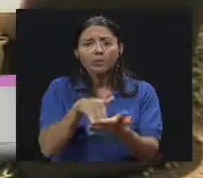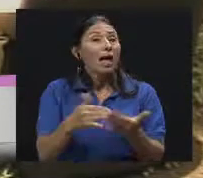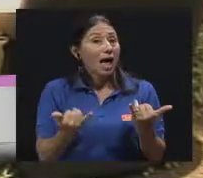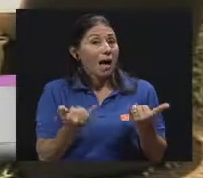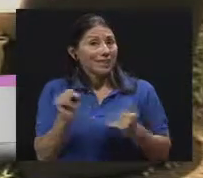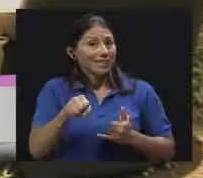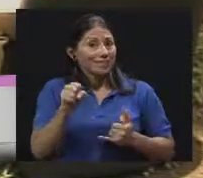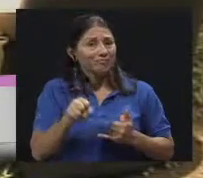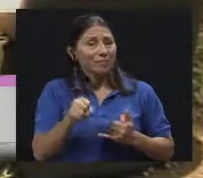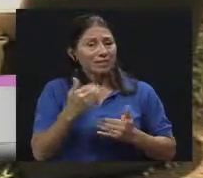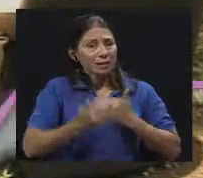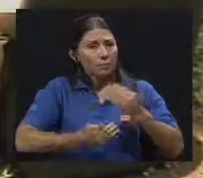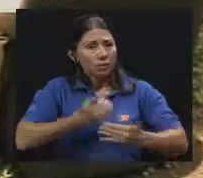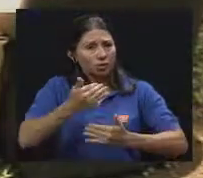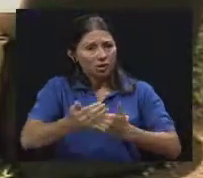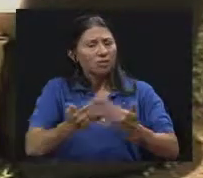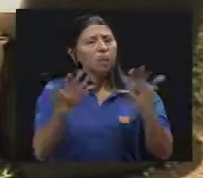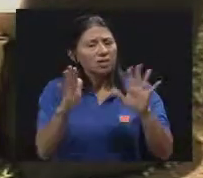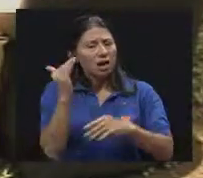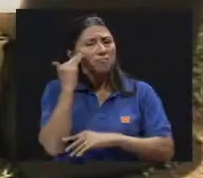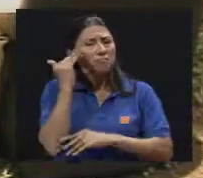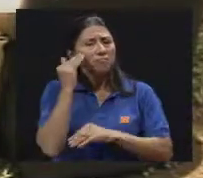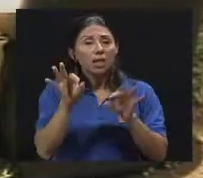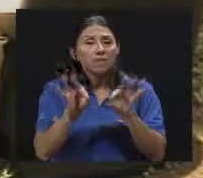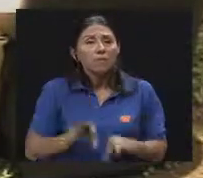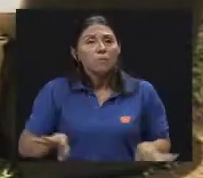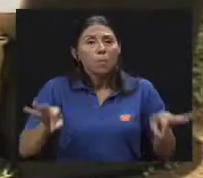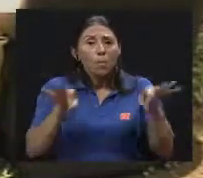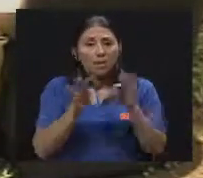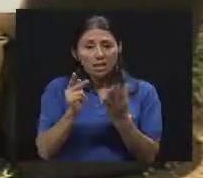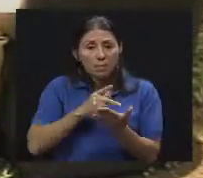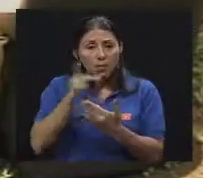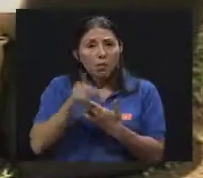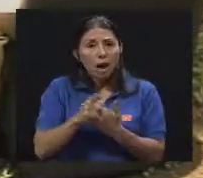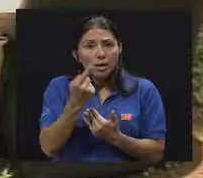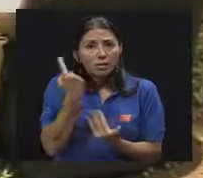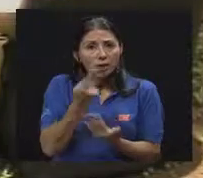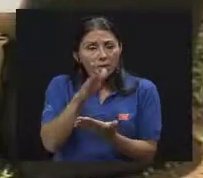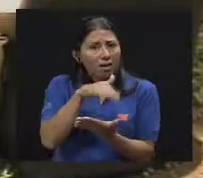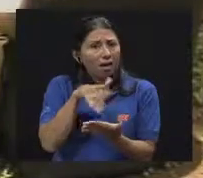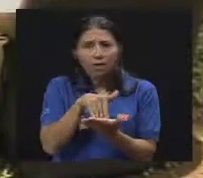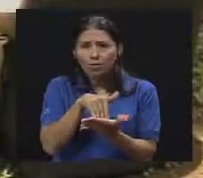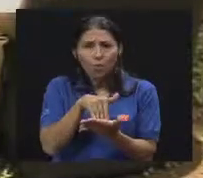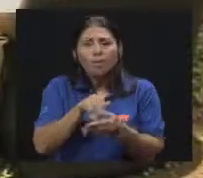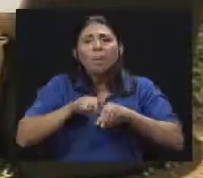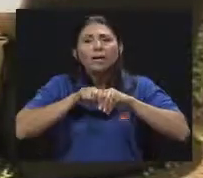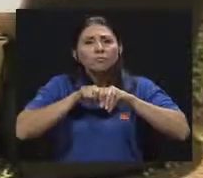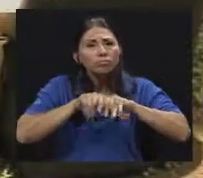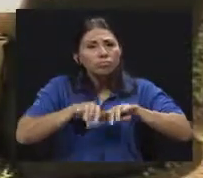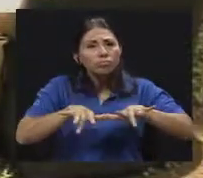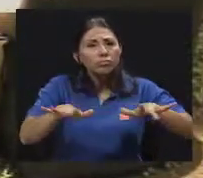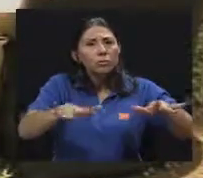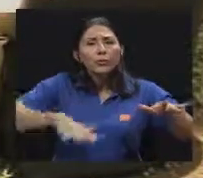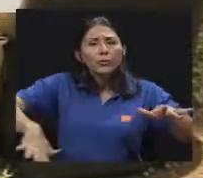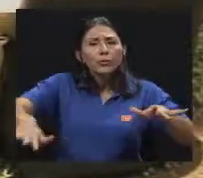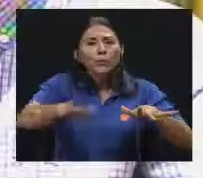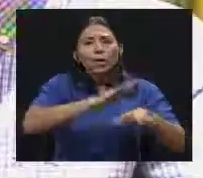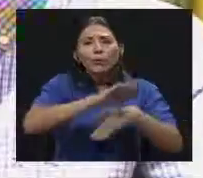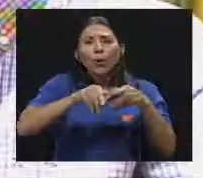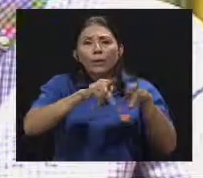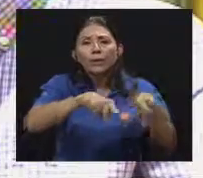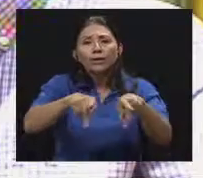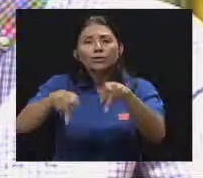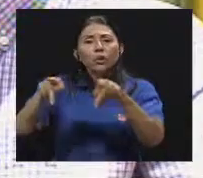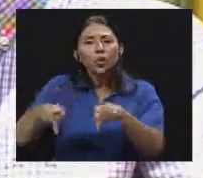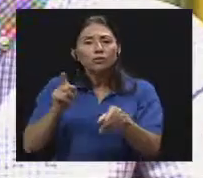se tiene conciencia de que es importante poder ampliar, que haya mayor participación de toda la población adulta mayor, y por eso